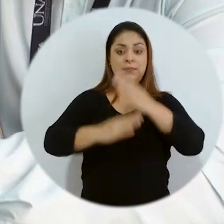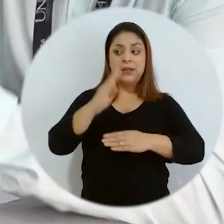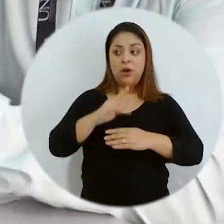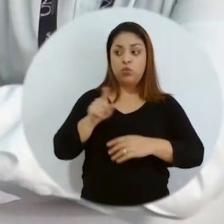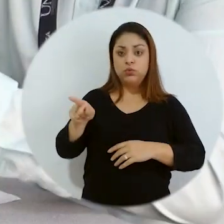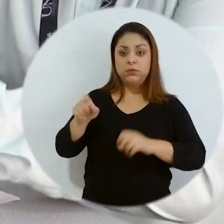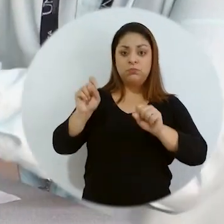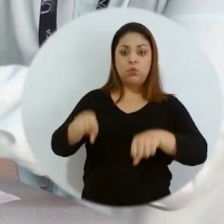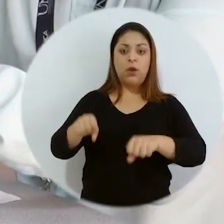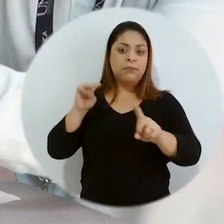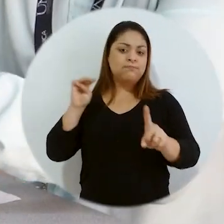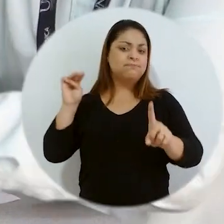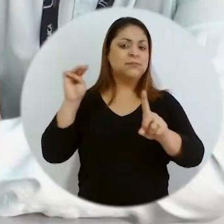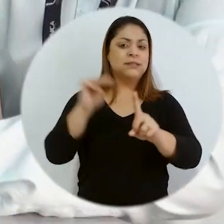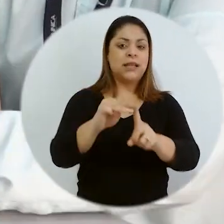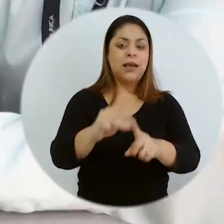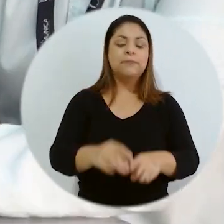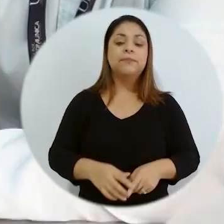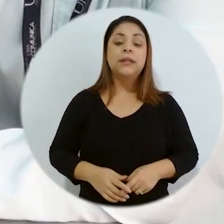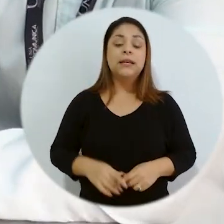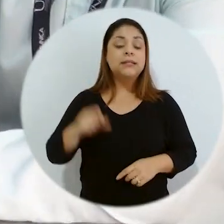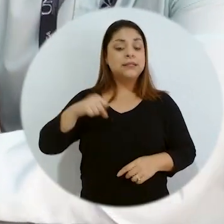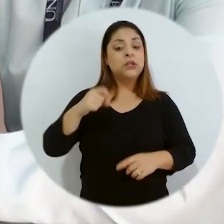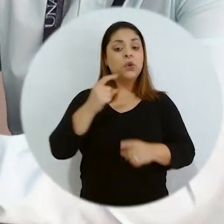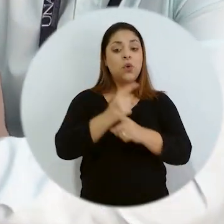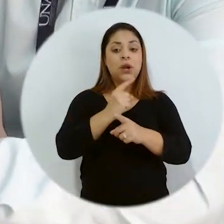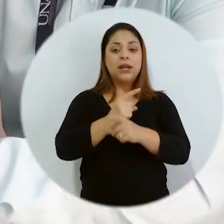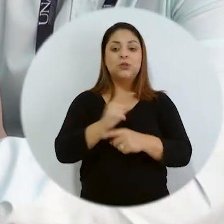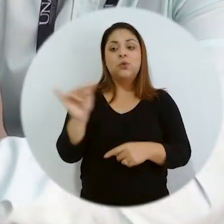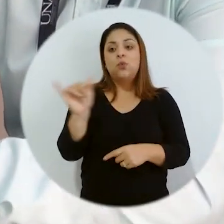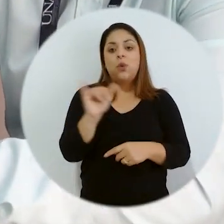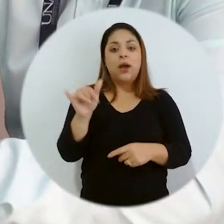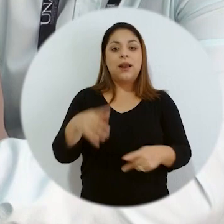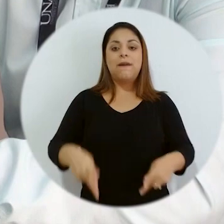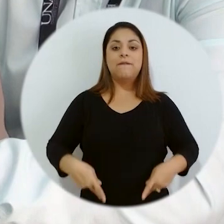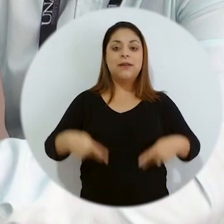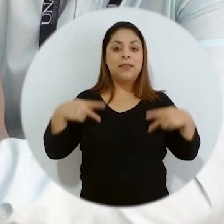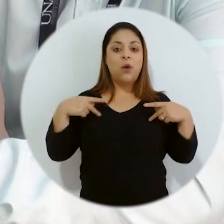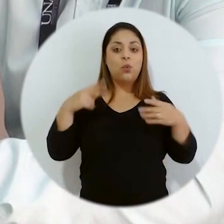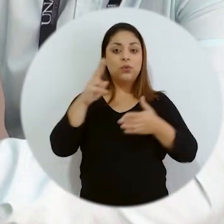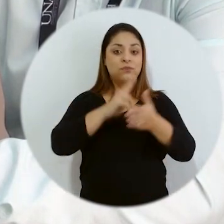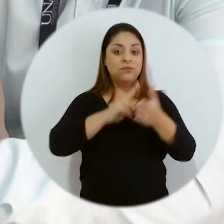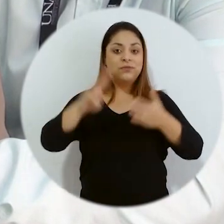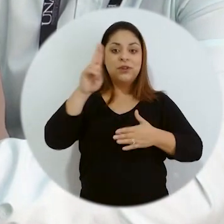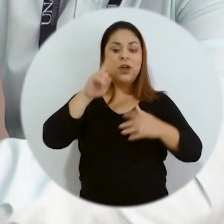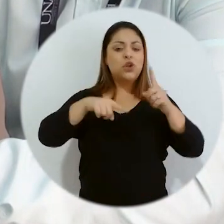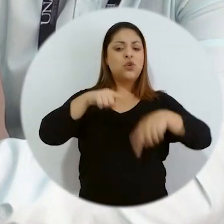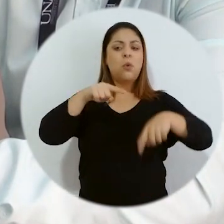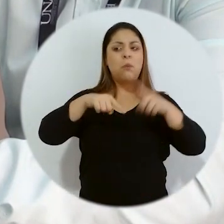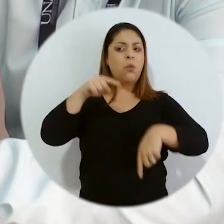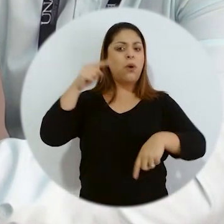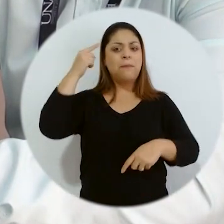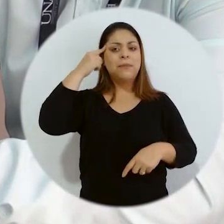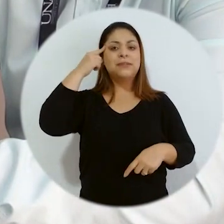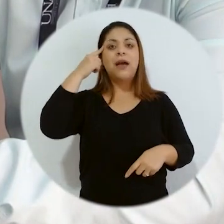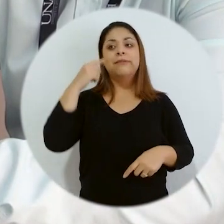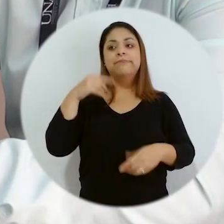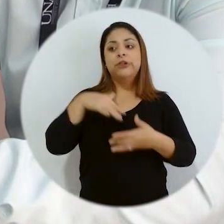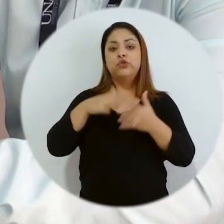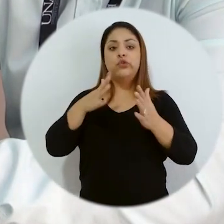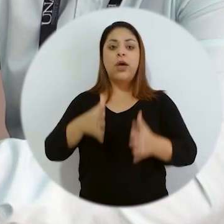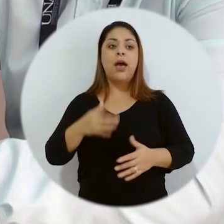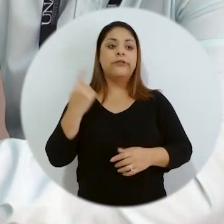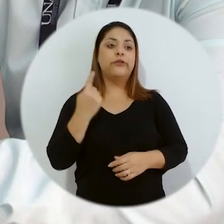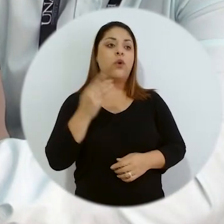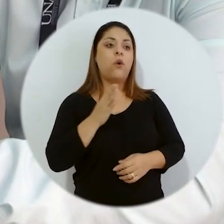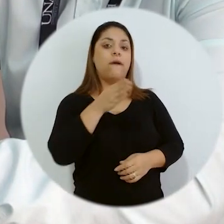cumplan. Es como ese mensaje, ¿verdad?, que está presente siempre. Inclusive es a nivel de la vida universitaria, ¿verdad? Porque tampoco podemos pensar que el